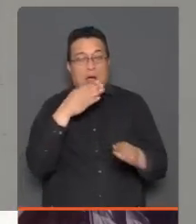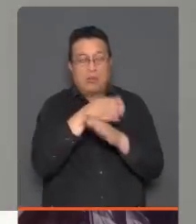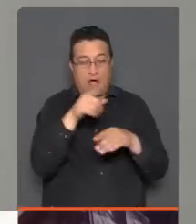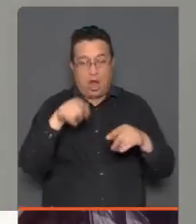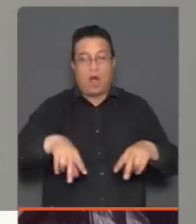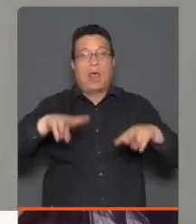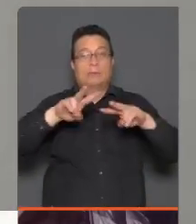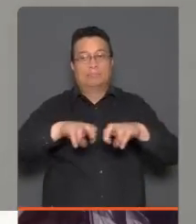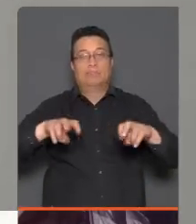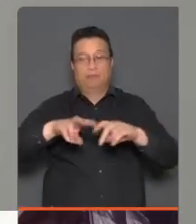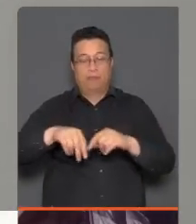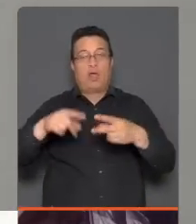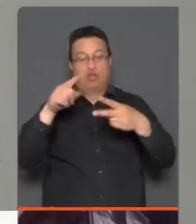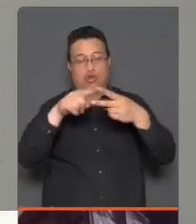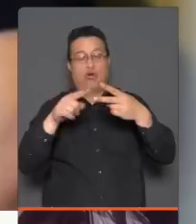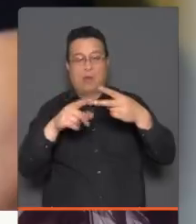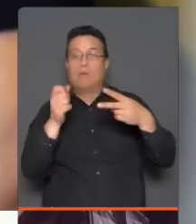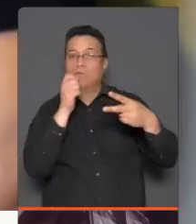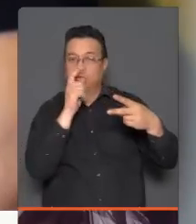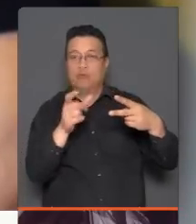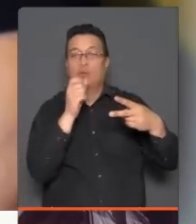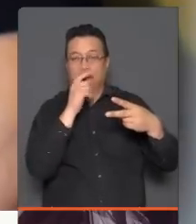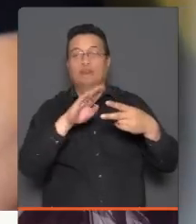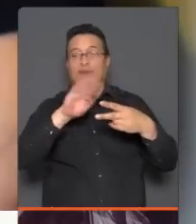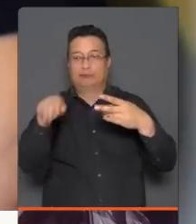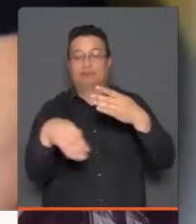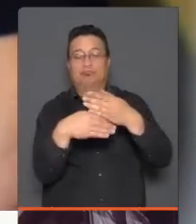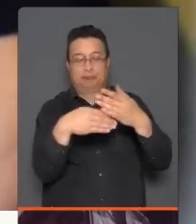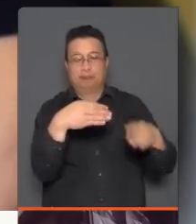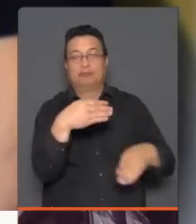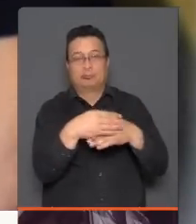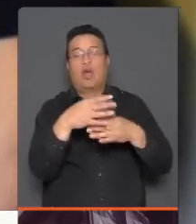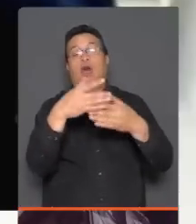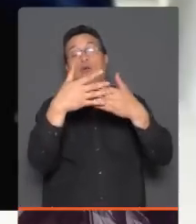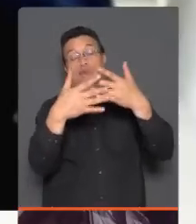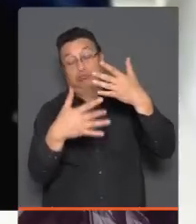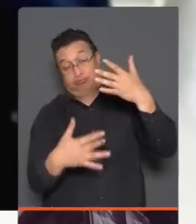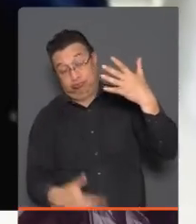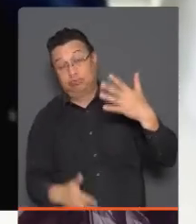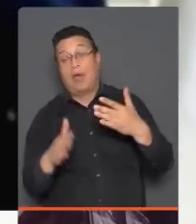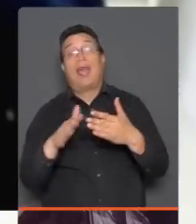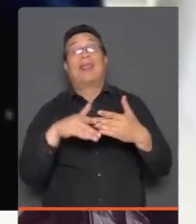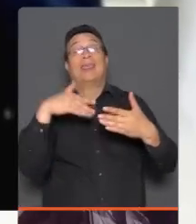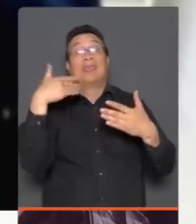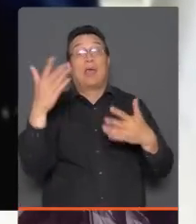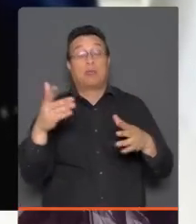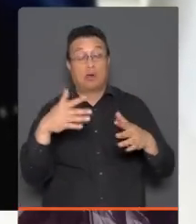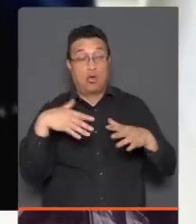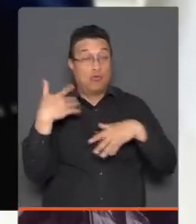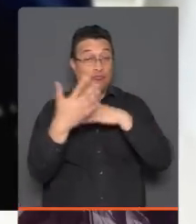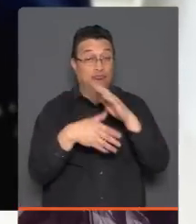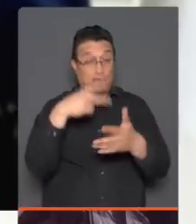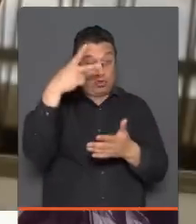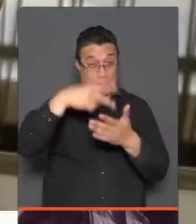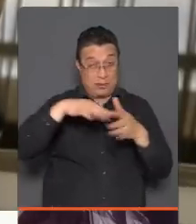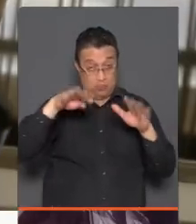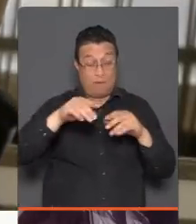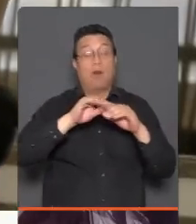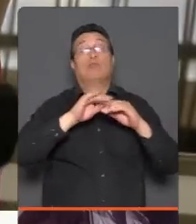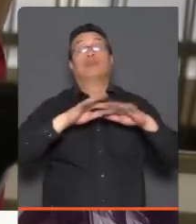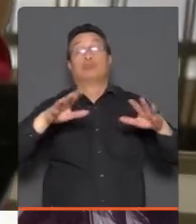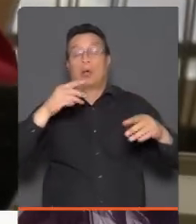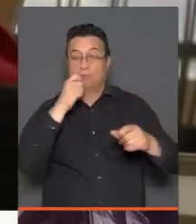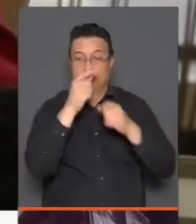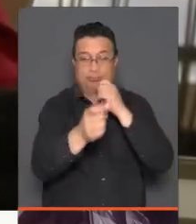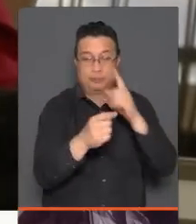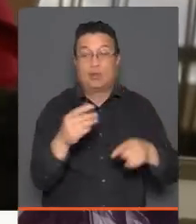al menos otras 2 denuncias que se suman a una decena presentada después del escándalo del 2019. Me enteré de